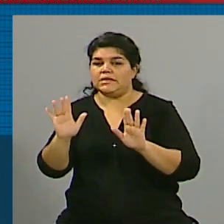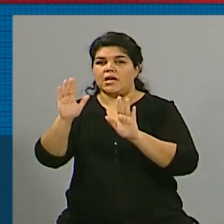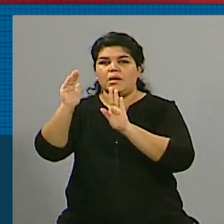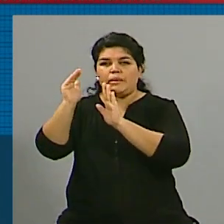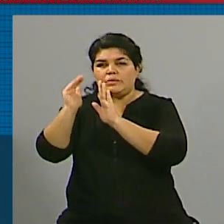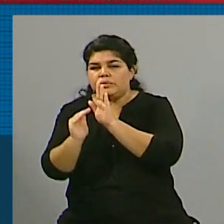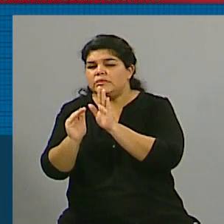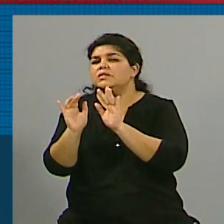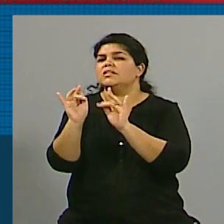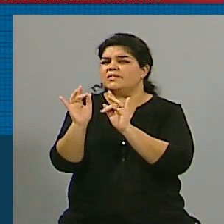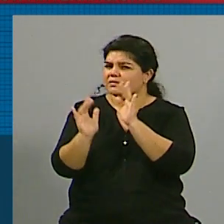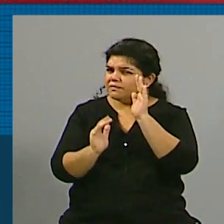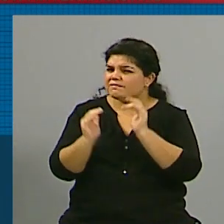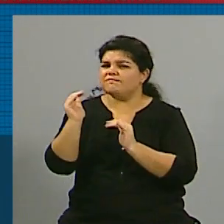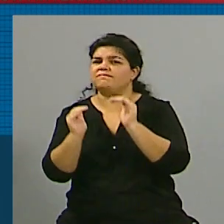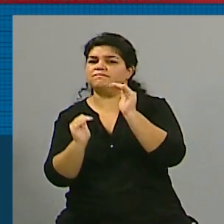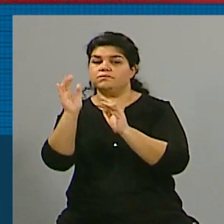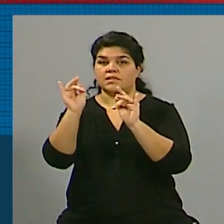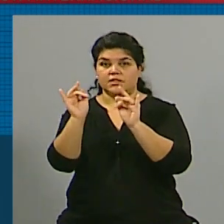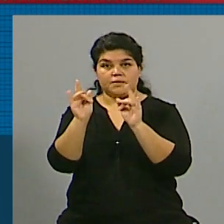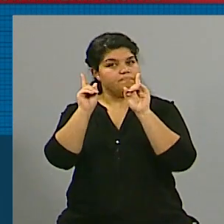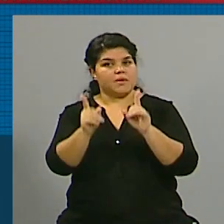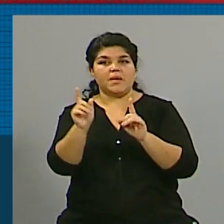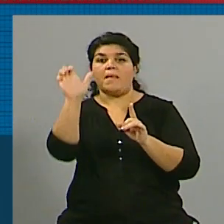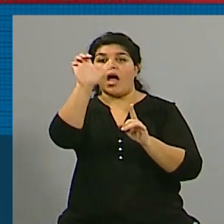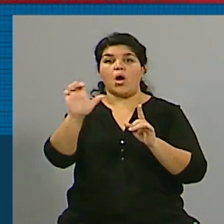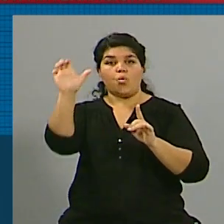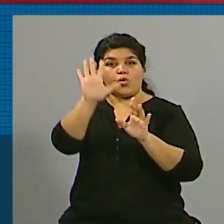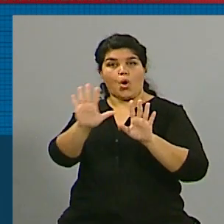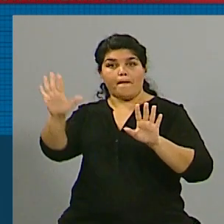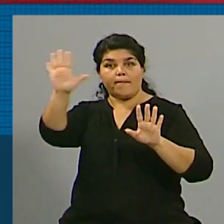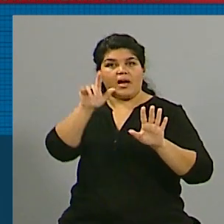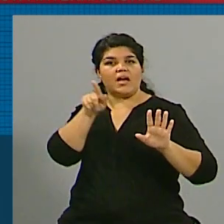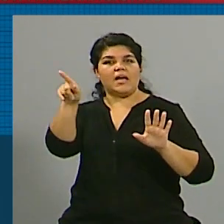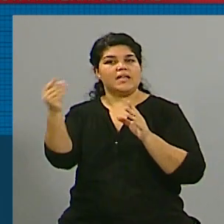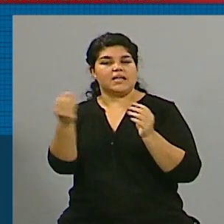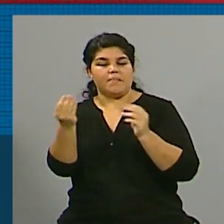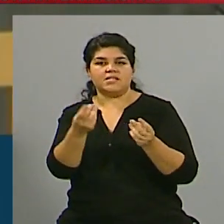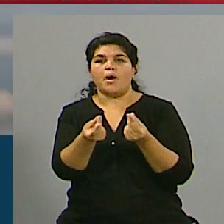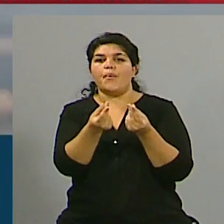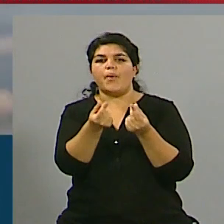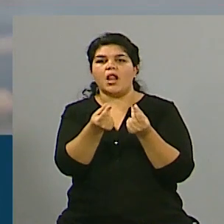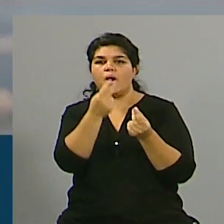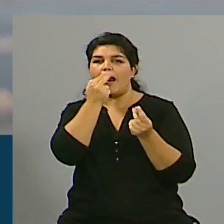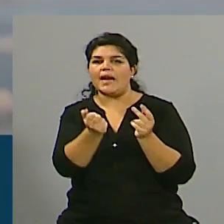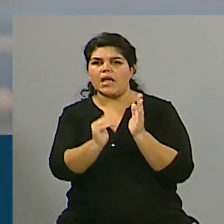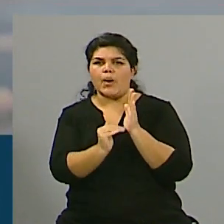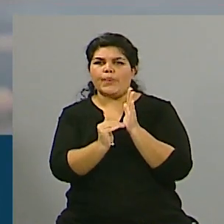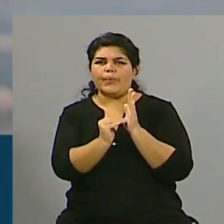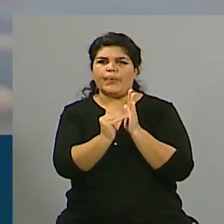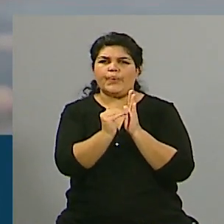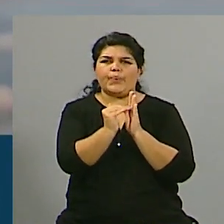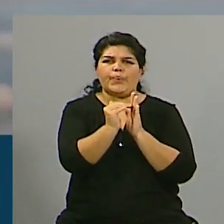entendiendo que están sintiendo el impacto en la Comunidad Europea del alza en los precios de la energía. Y esto, en el contexto